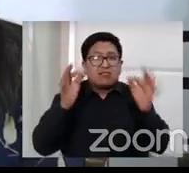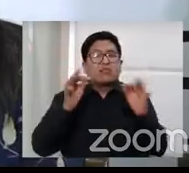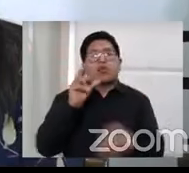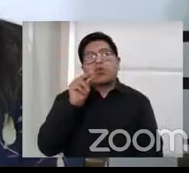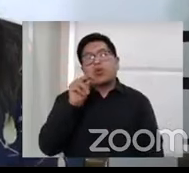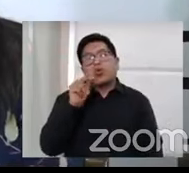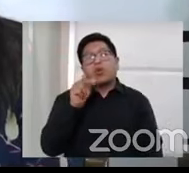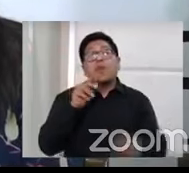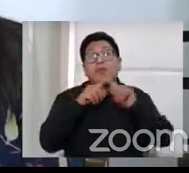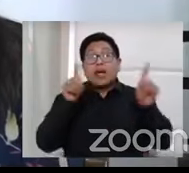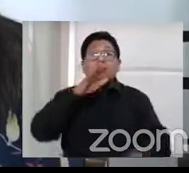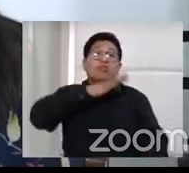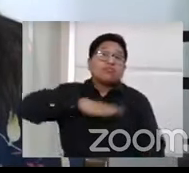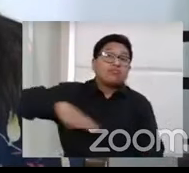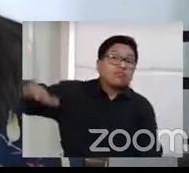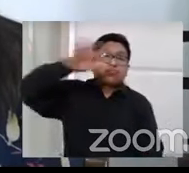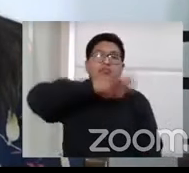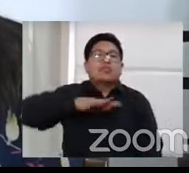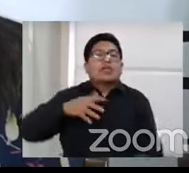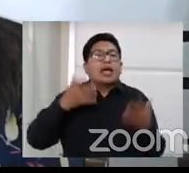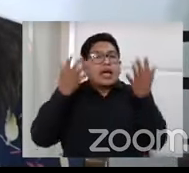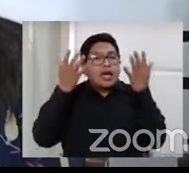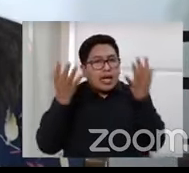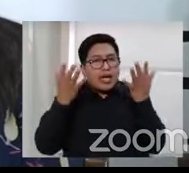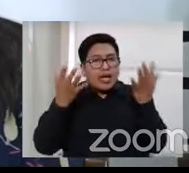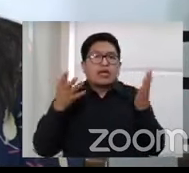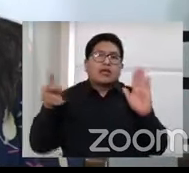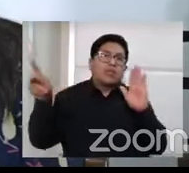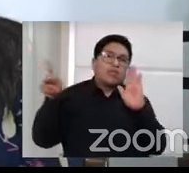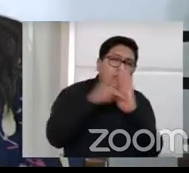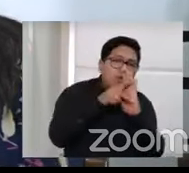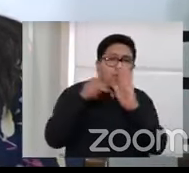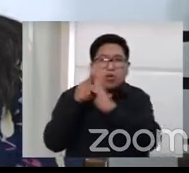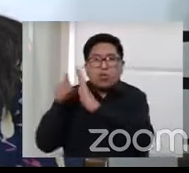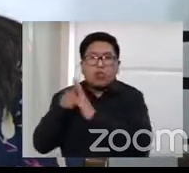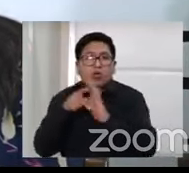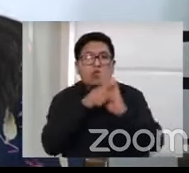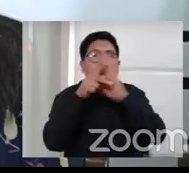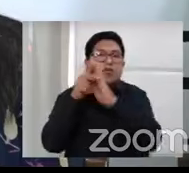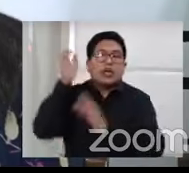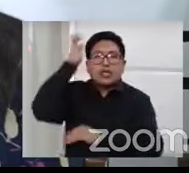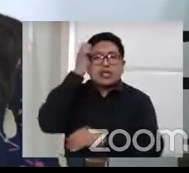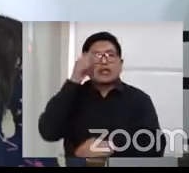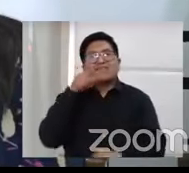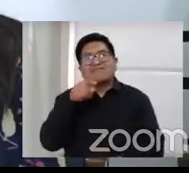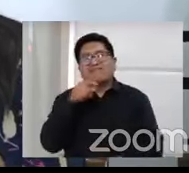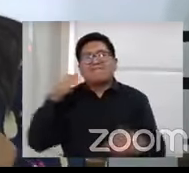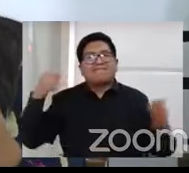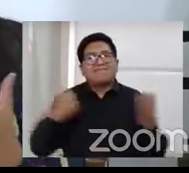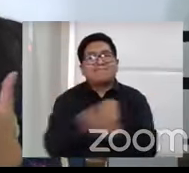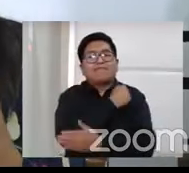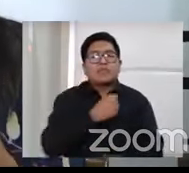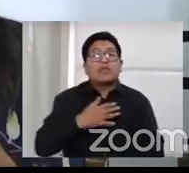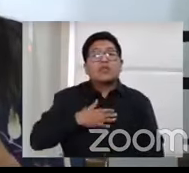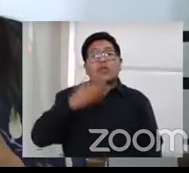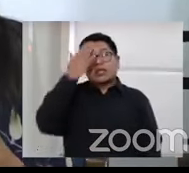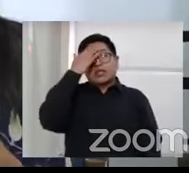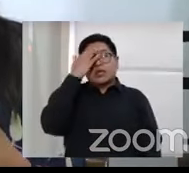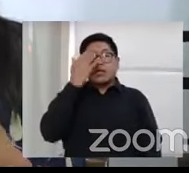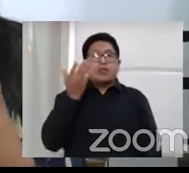generado son normas de prohibición dentro de los estados y lastimosamente conociendo cómo es la administración